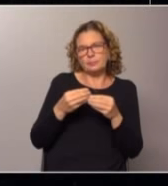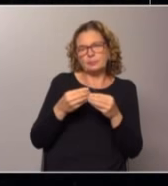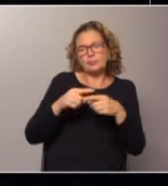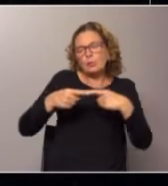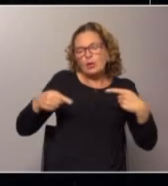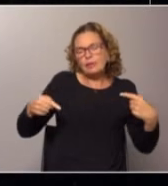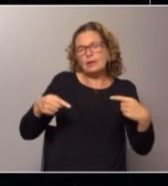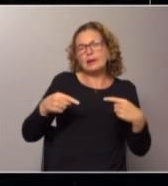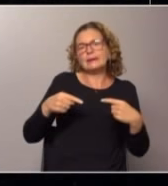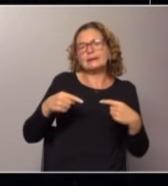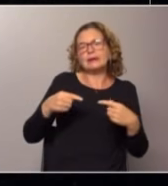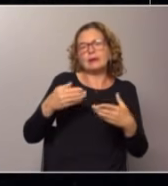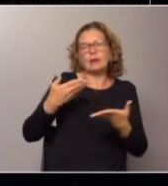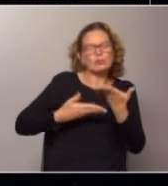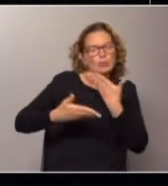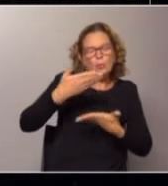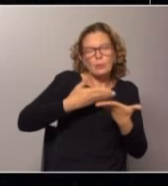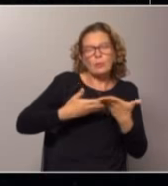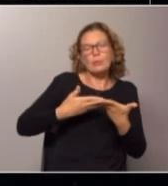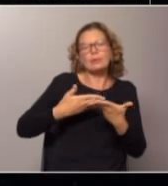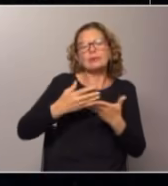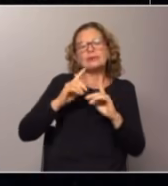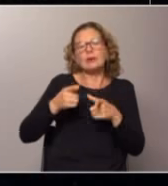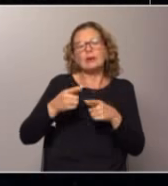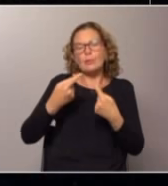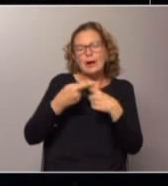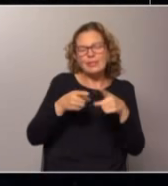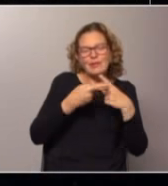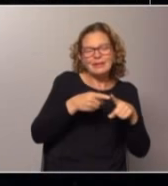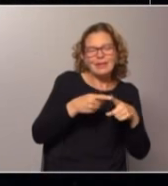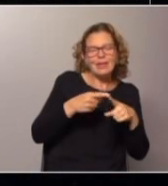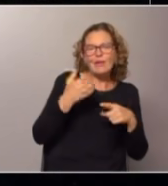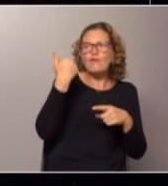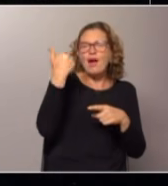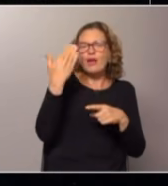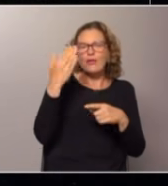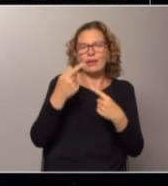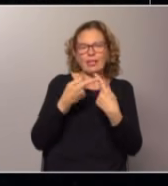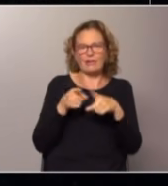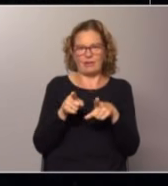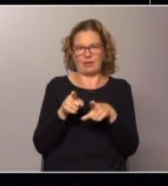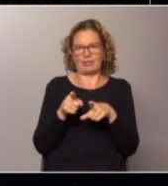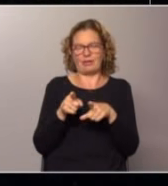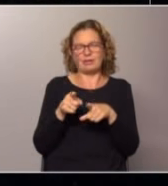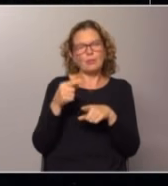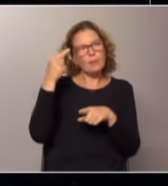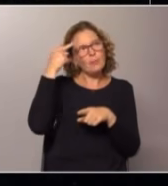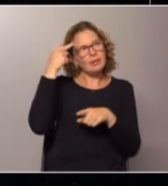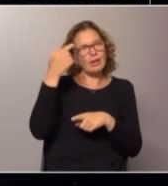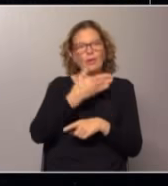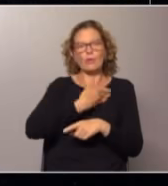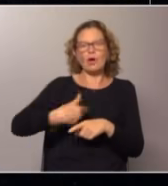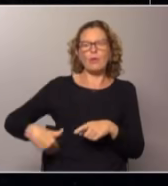plurinacionalidad la pluri la diversidad de valores tenemos que gobernar una